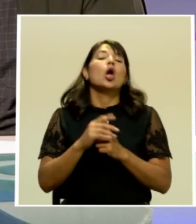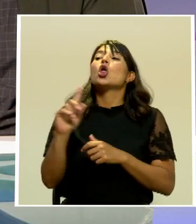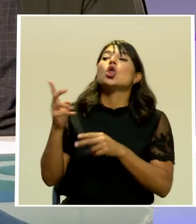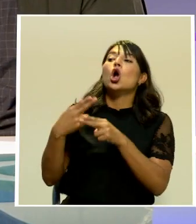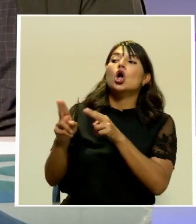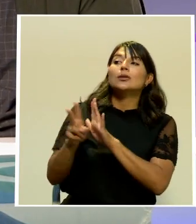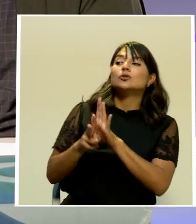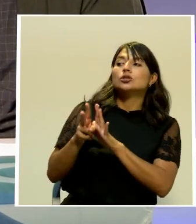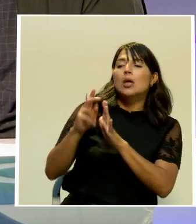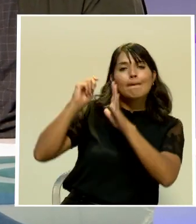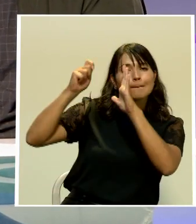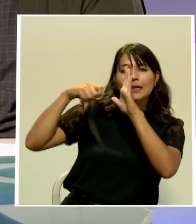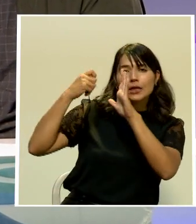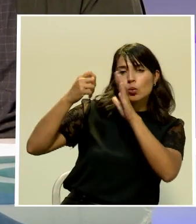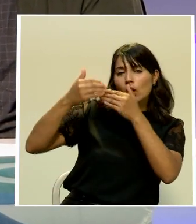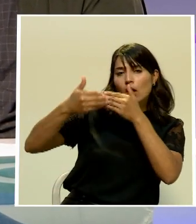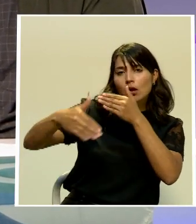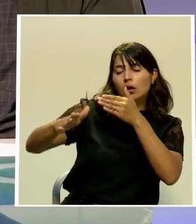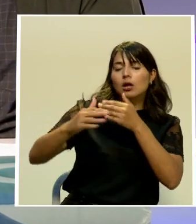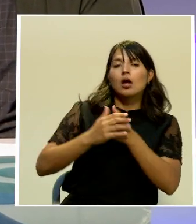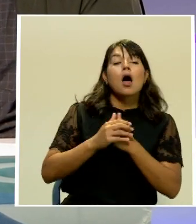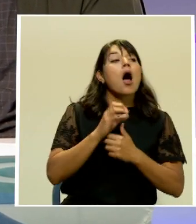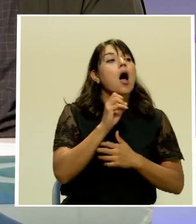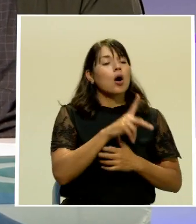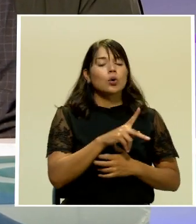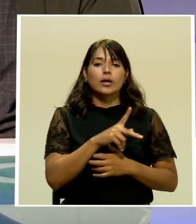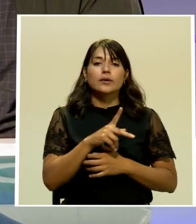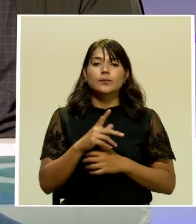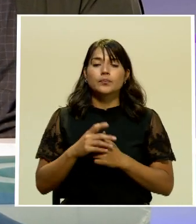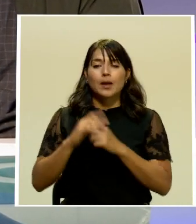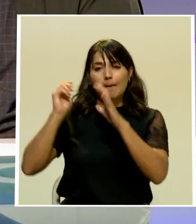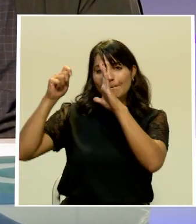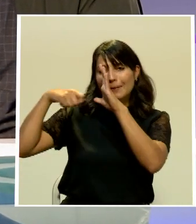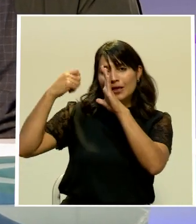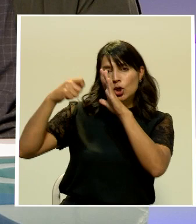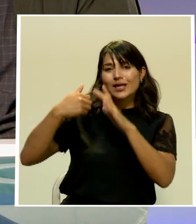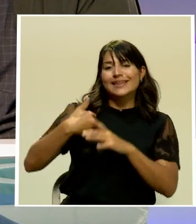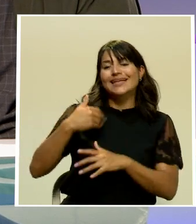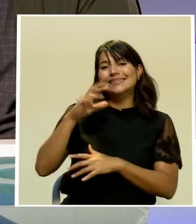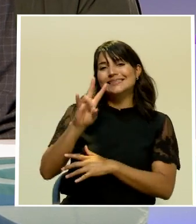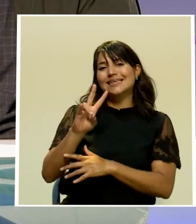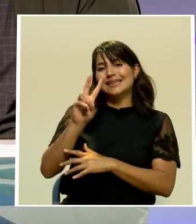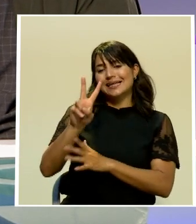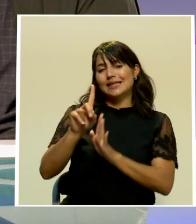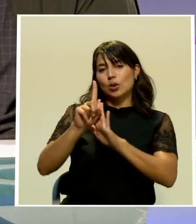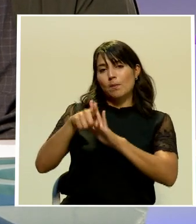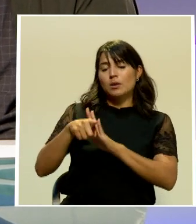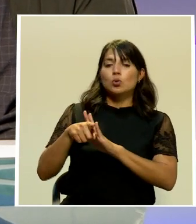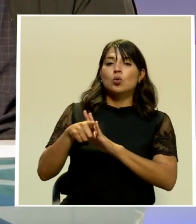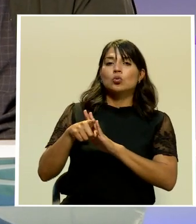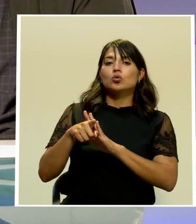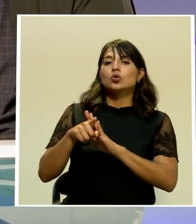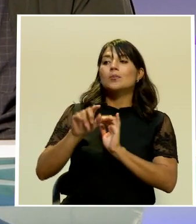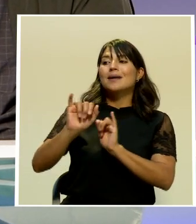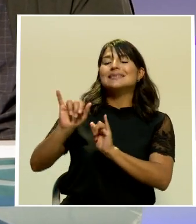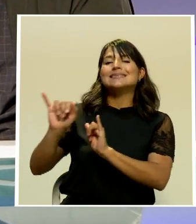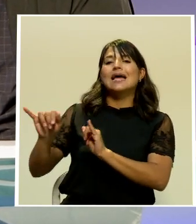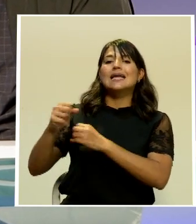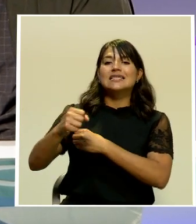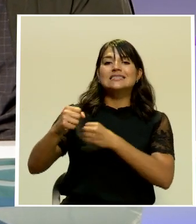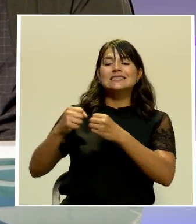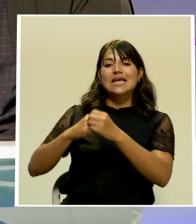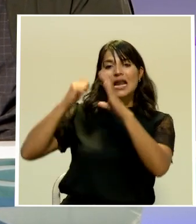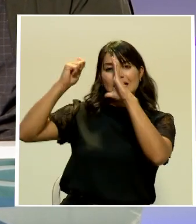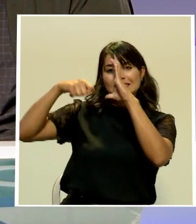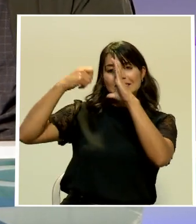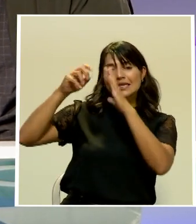corregir. Sí, es un largometraje, es una película documental largometraje de 72 minutos que va a estar en las salas del Cine Magali. Ahora,